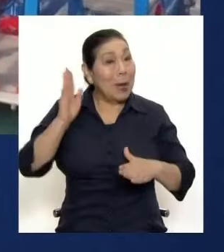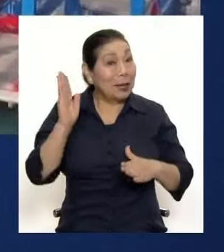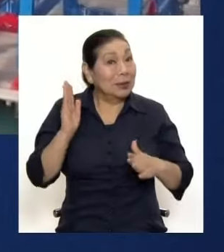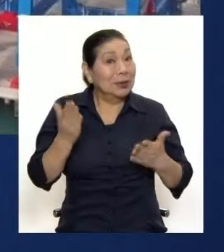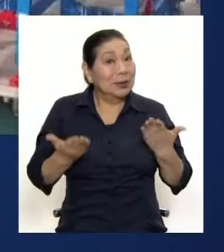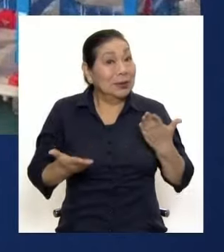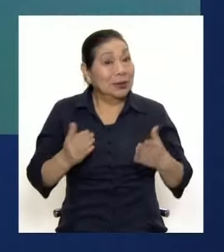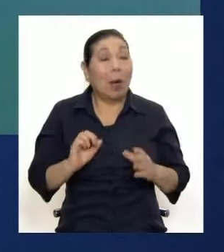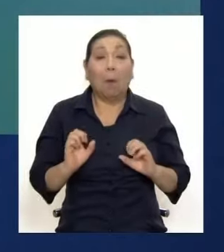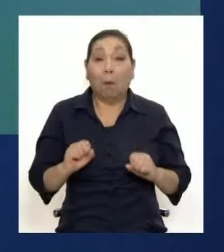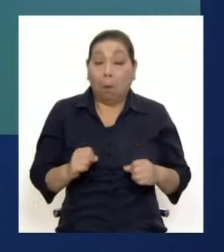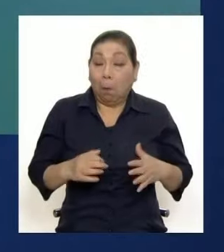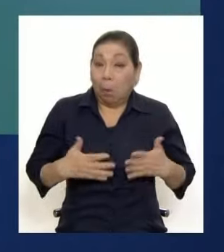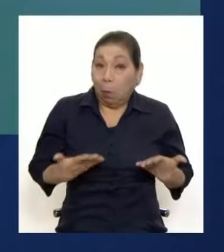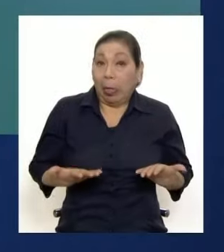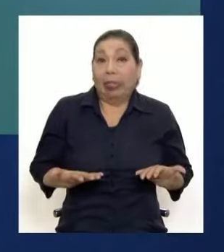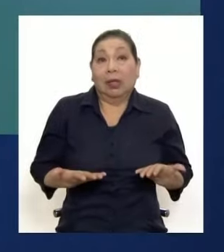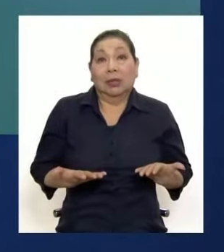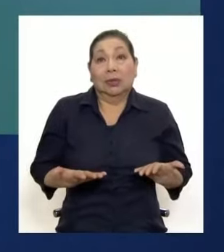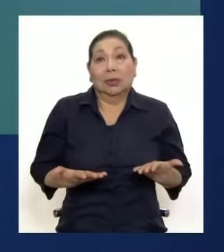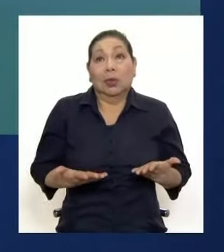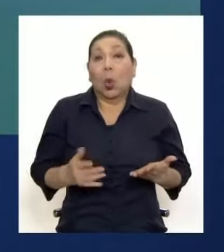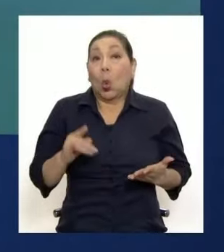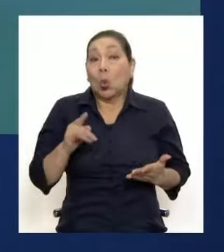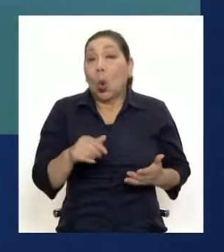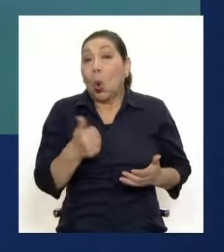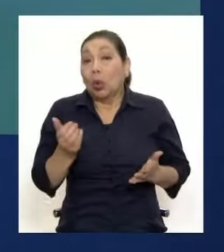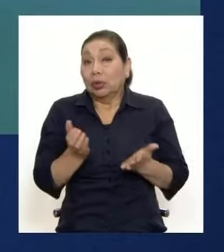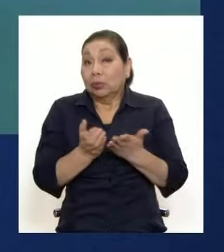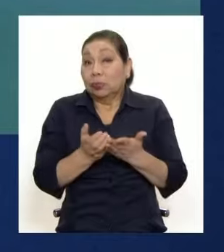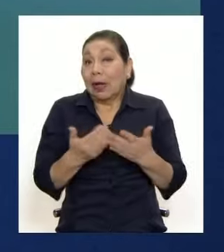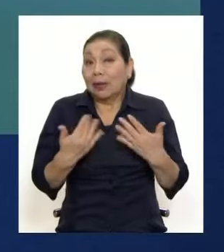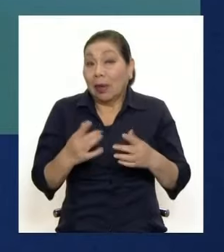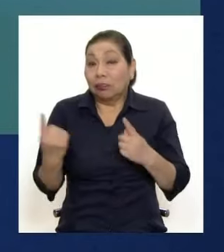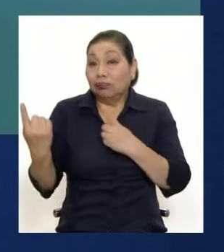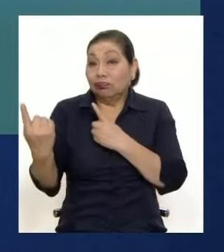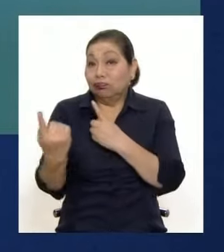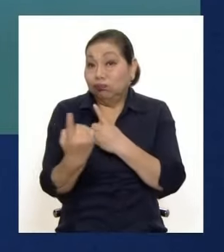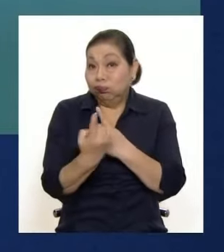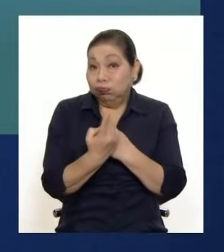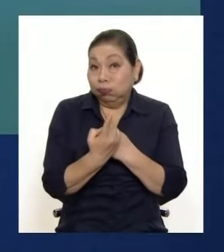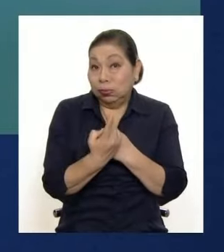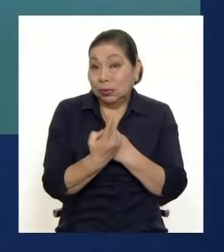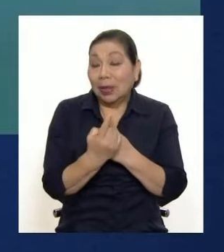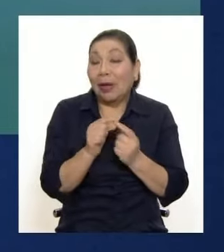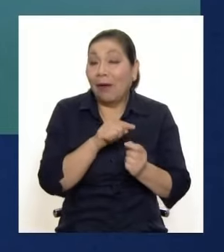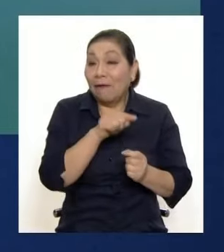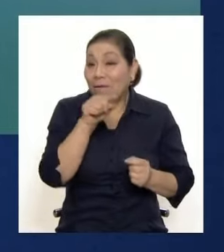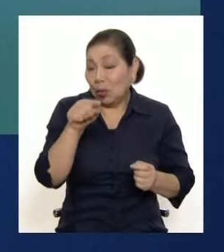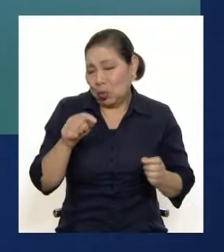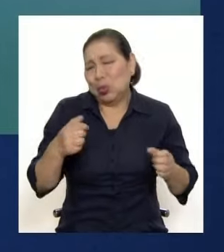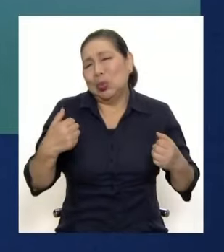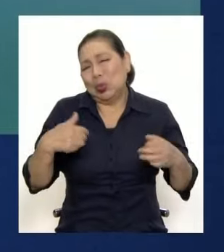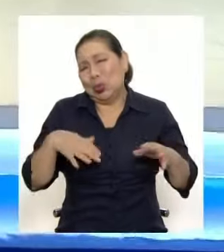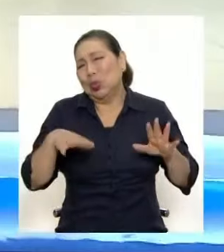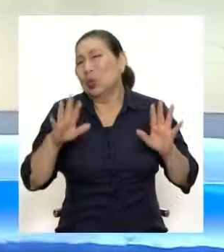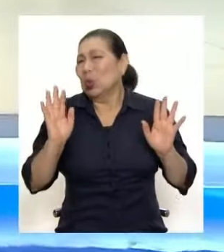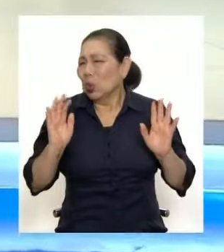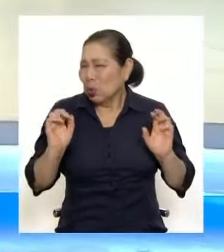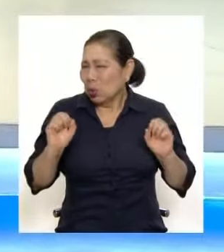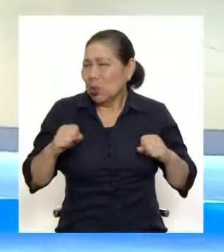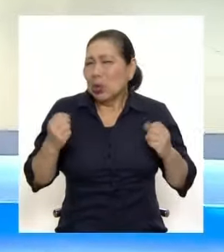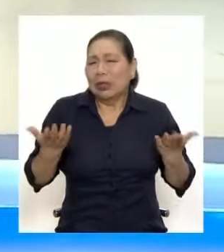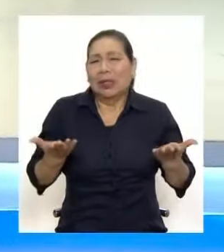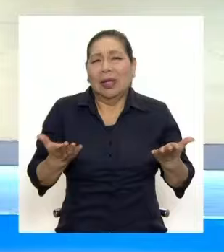de repente podría estaríamos evitando usar otros puertos y ya directamente nos vamos hasta china sí no sin duda o sea